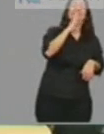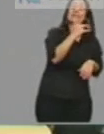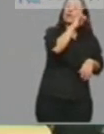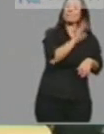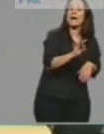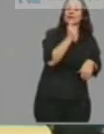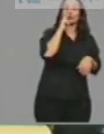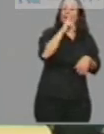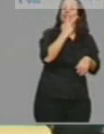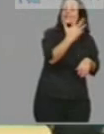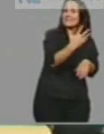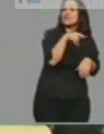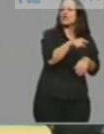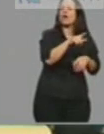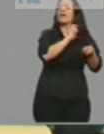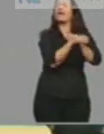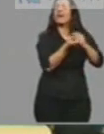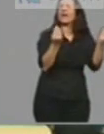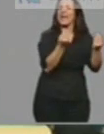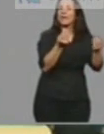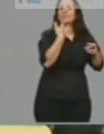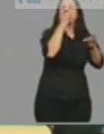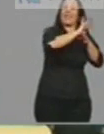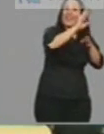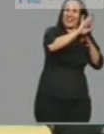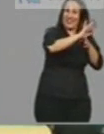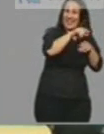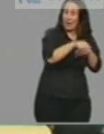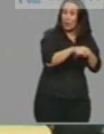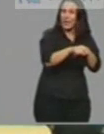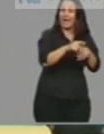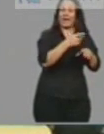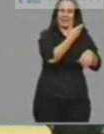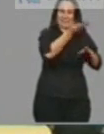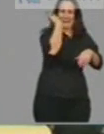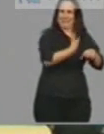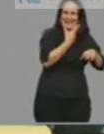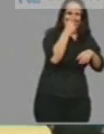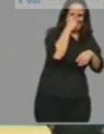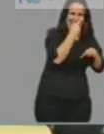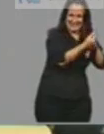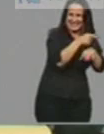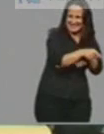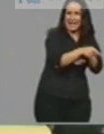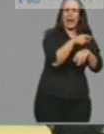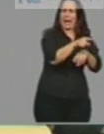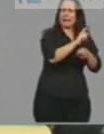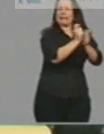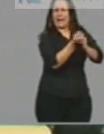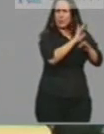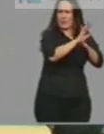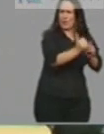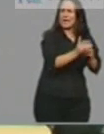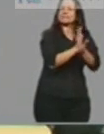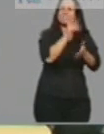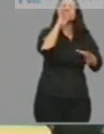del 2005, se reestructura la deuda en la presidencia de Néstor Kirchner. Recuerdo muy bien que fue una